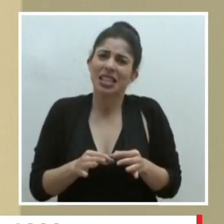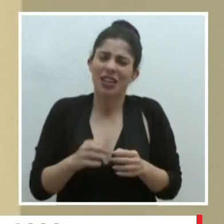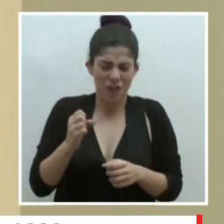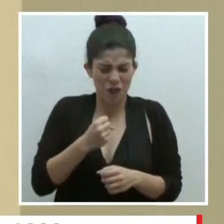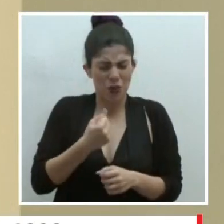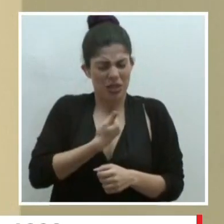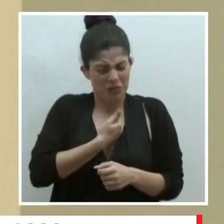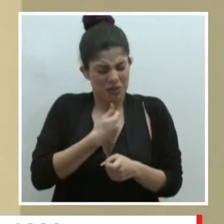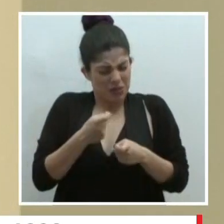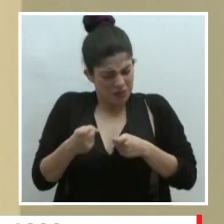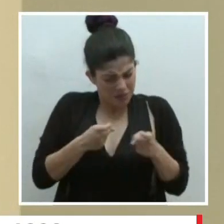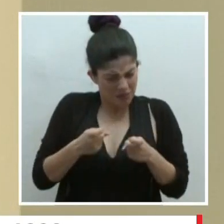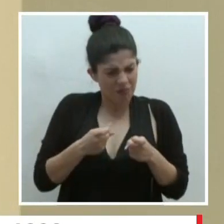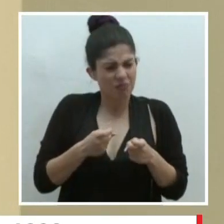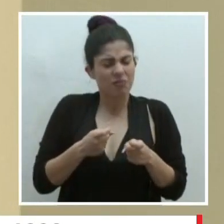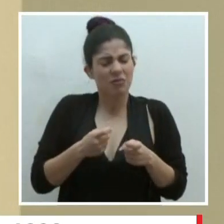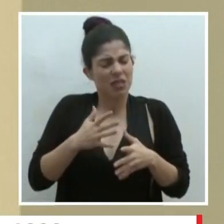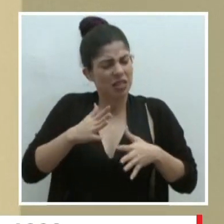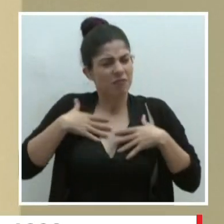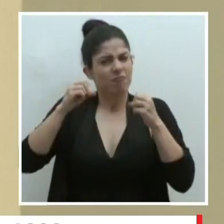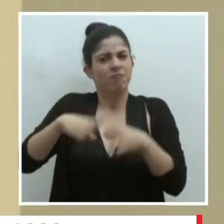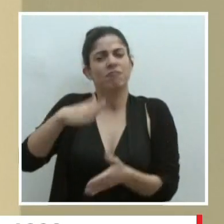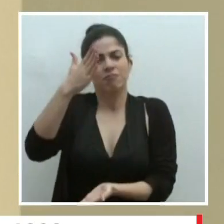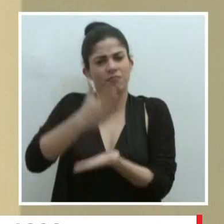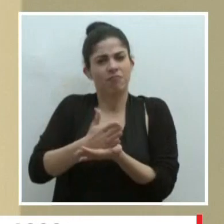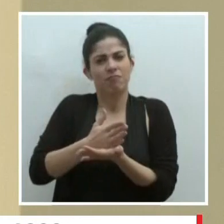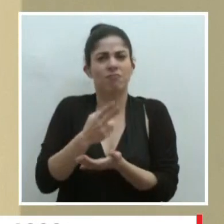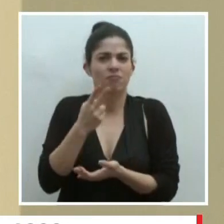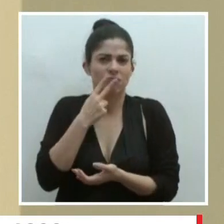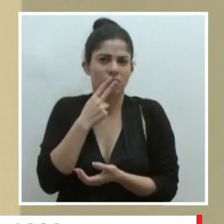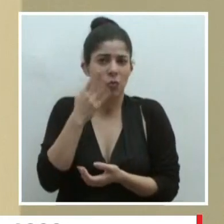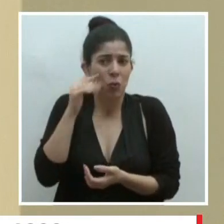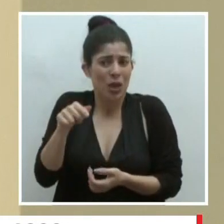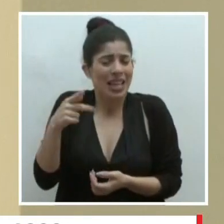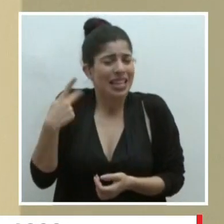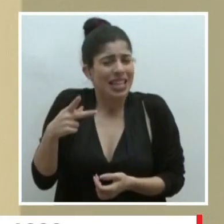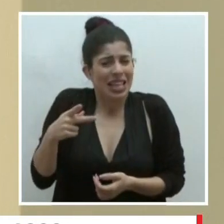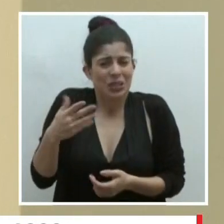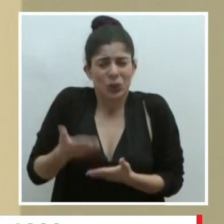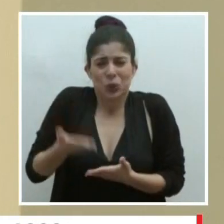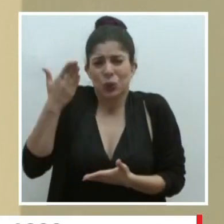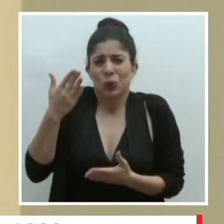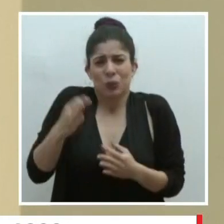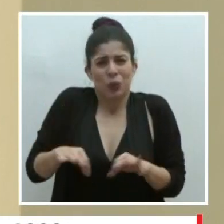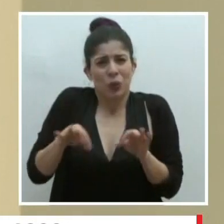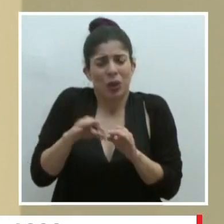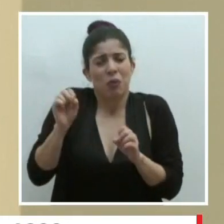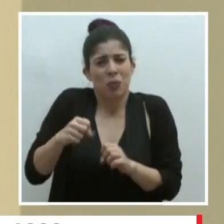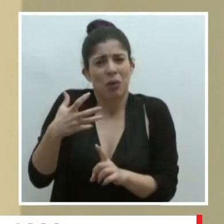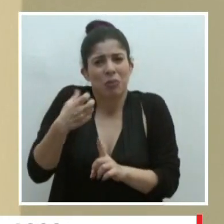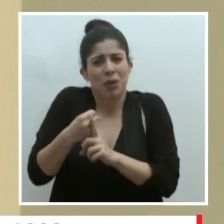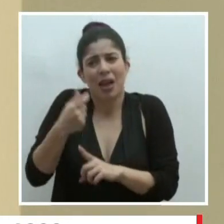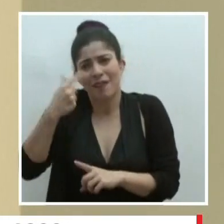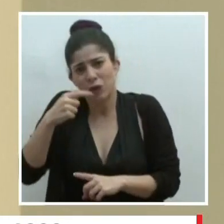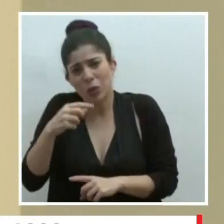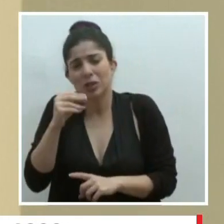fuerte y que hagan el abandono de ese hábito, que también es un factor de riesgo muy importante para enfermar por influenza y